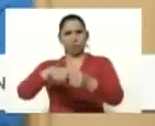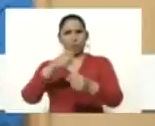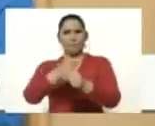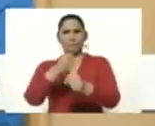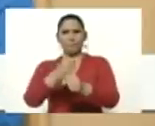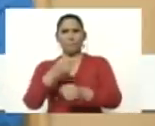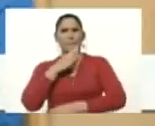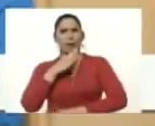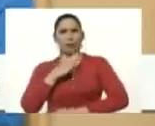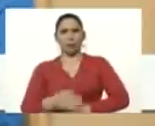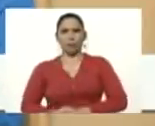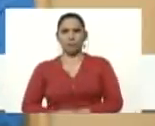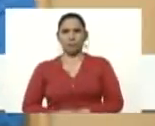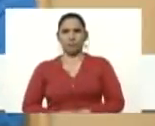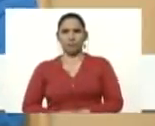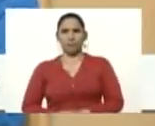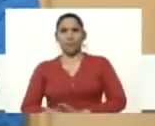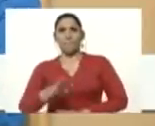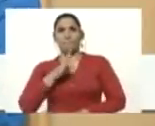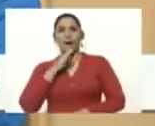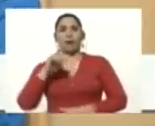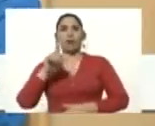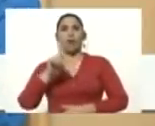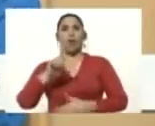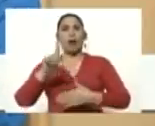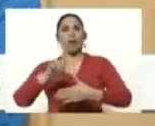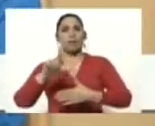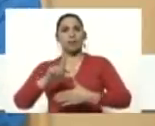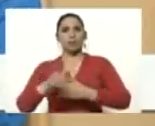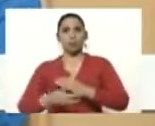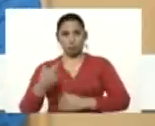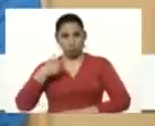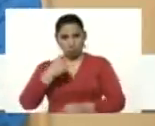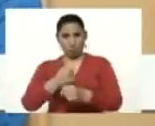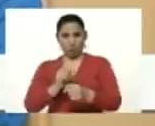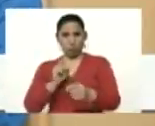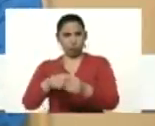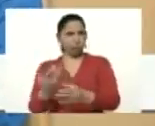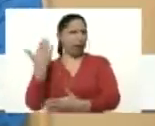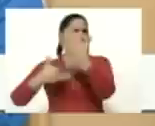yo fui trabajador bancario del Banco Latino, fui,